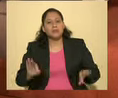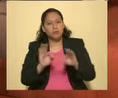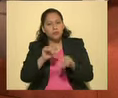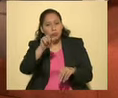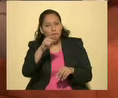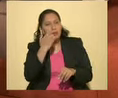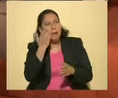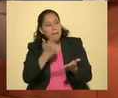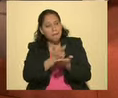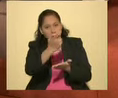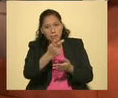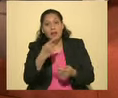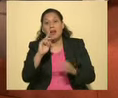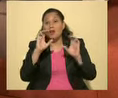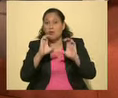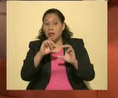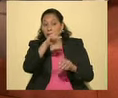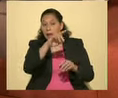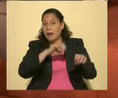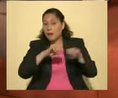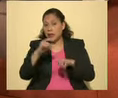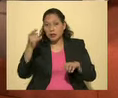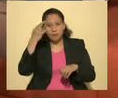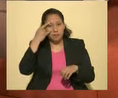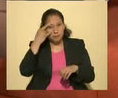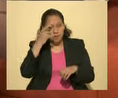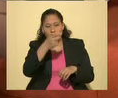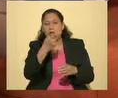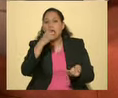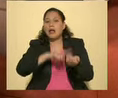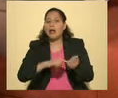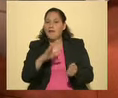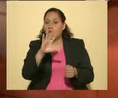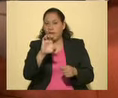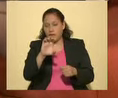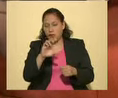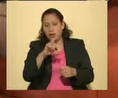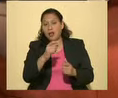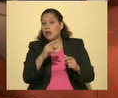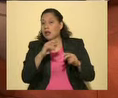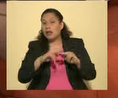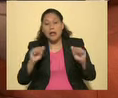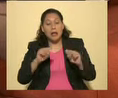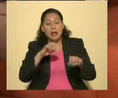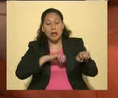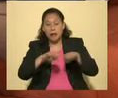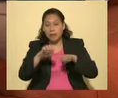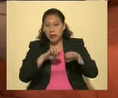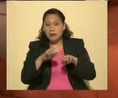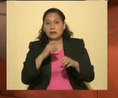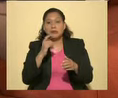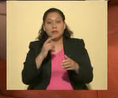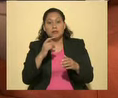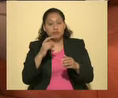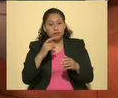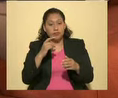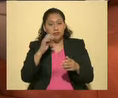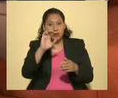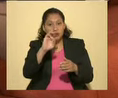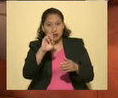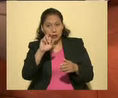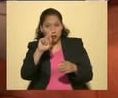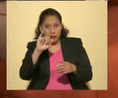Sí, pero cuidado porque son empresas piratas. O sea, es fraude. Okay. Ninguna empresa reparadora de crédito puede